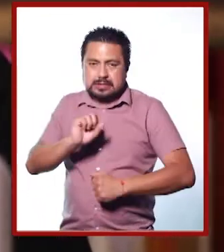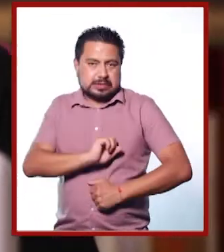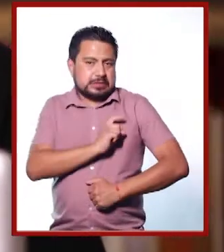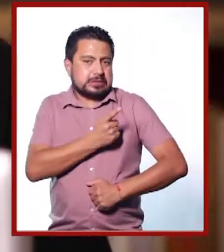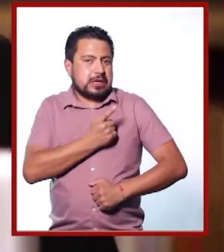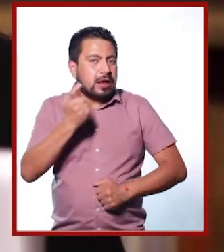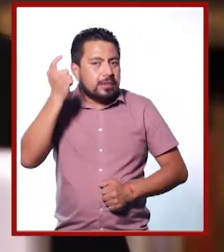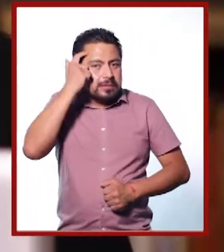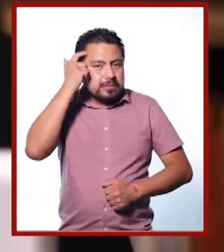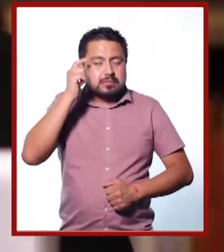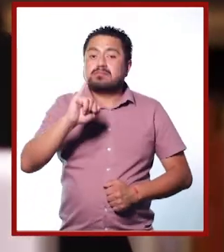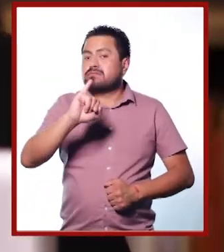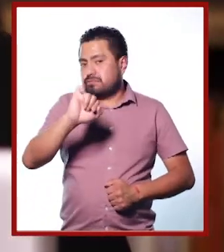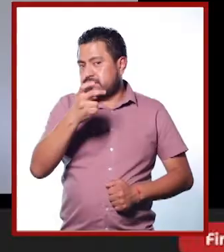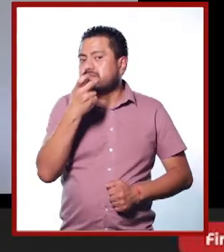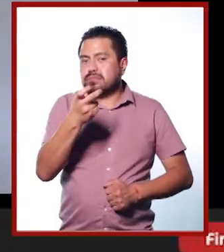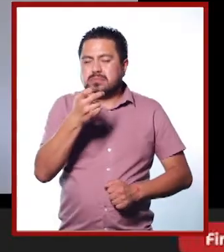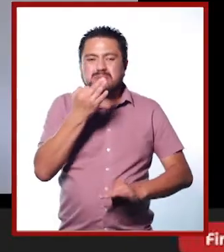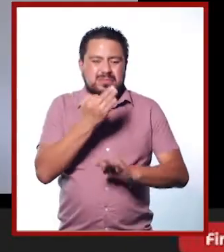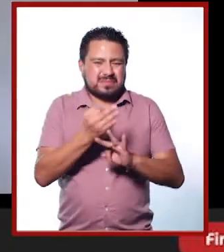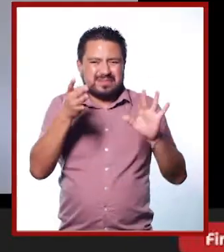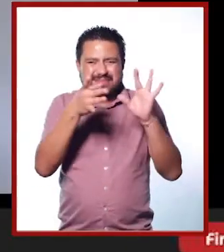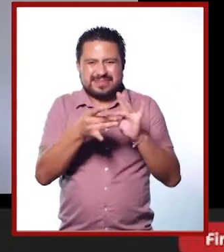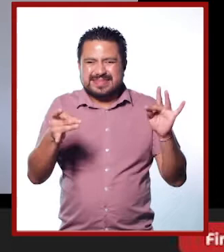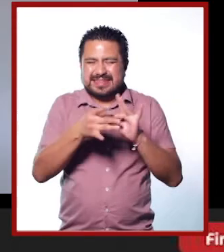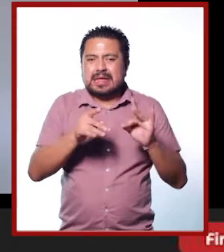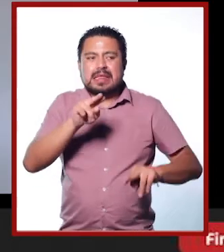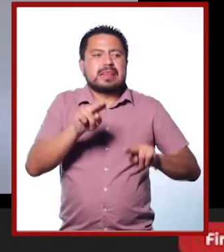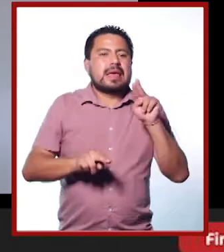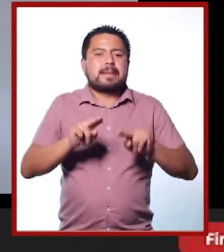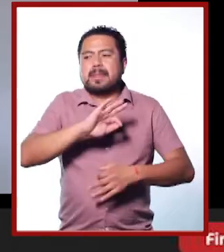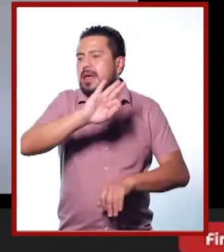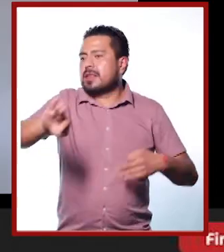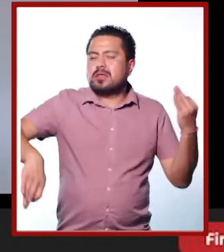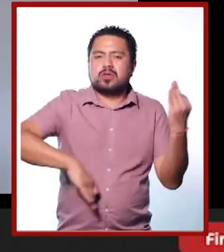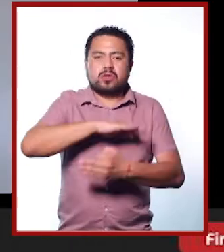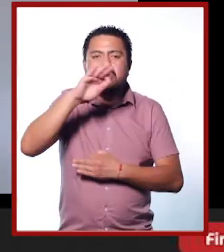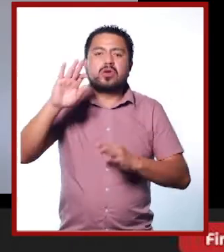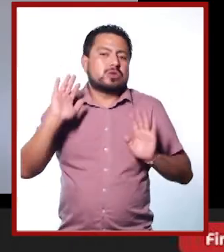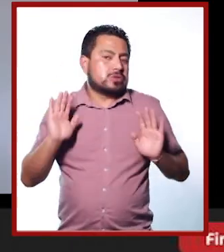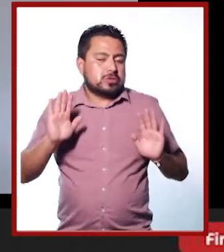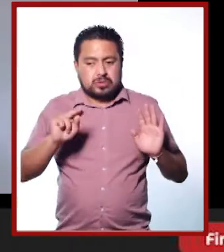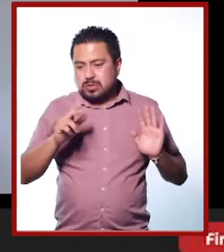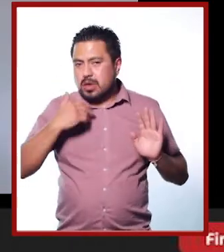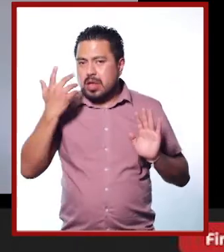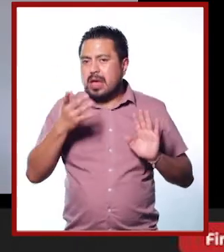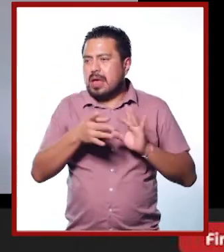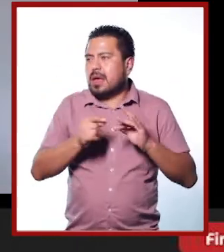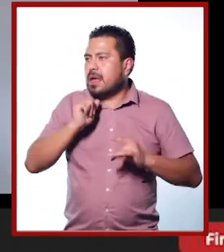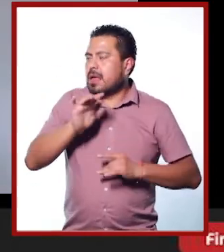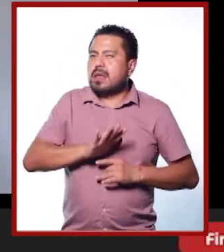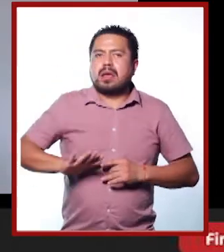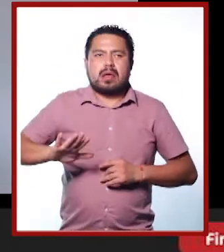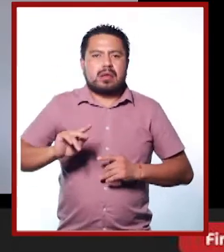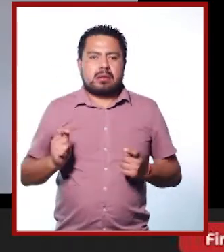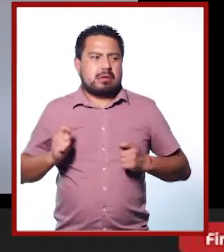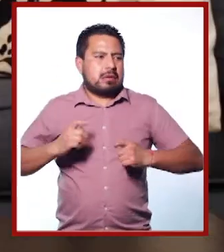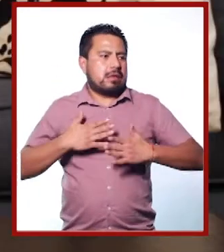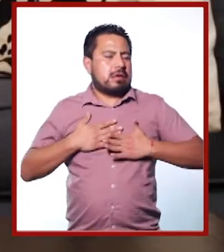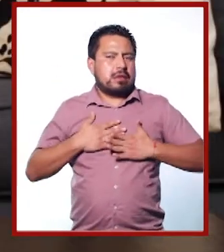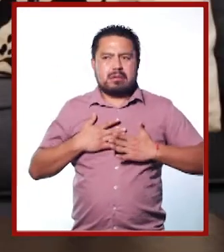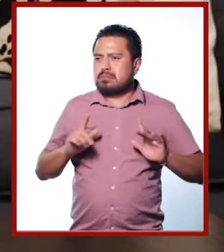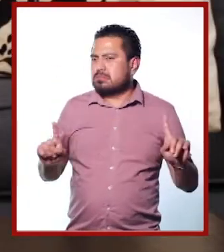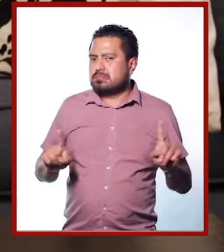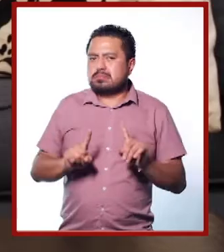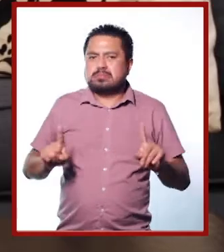a la salud mental? Por supuesto. Como decía, depende de todos, ¿no? No quiero que nadie no se ponga el